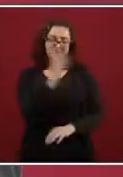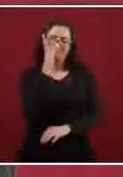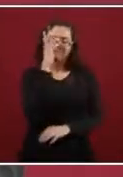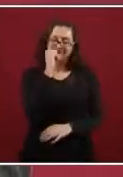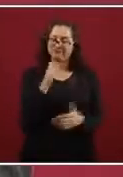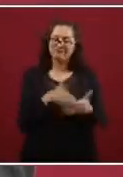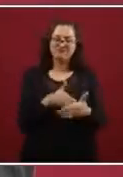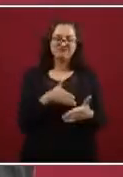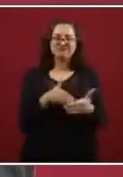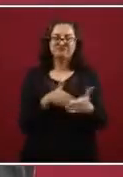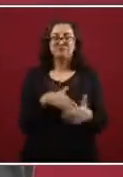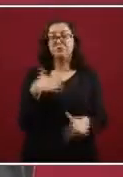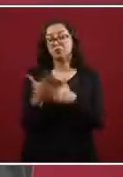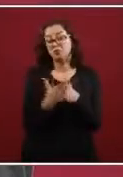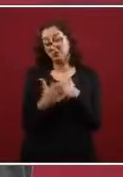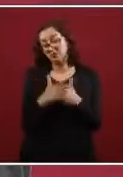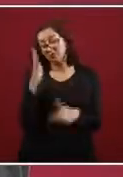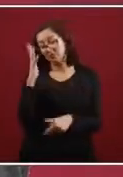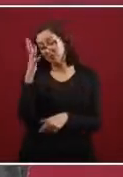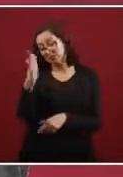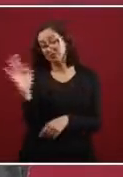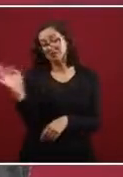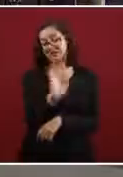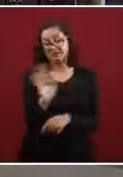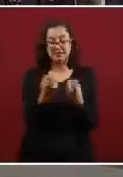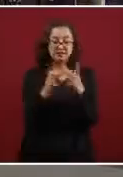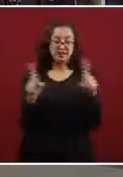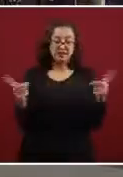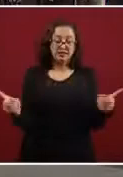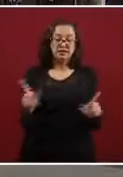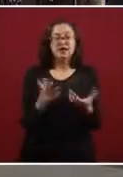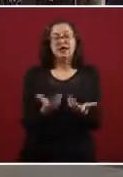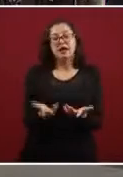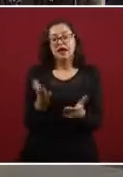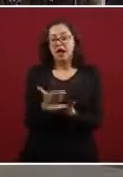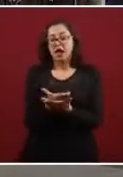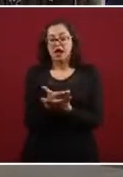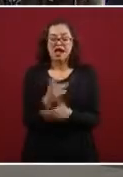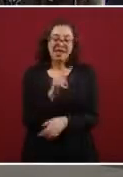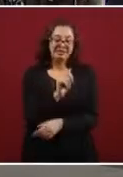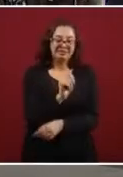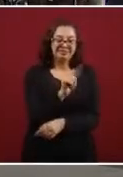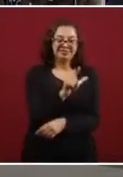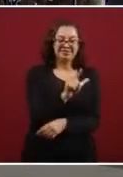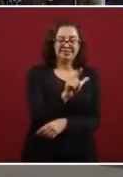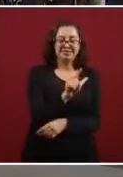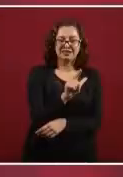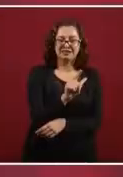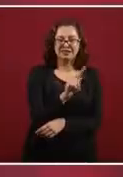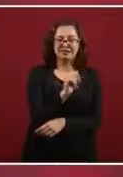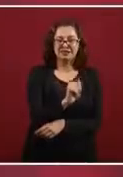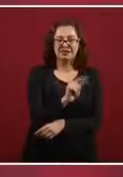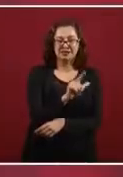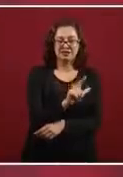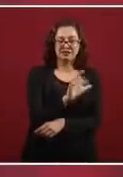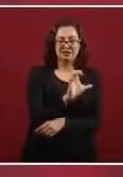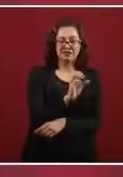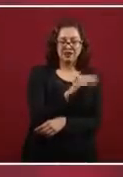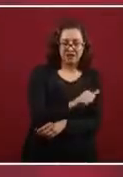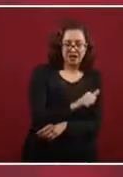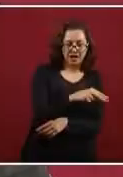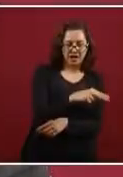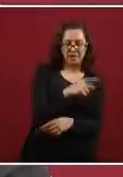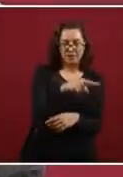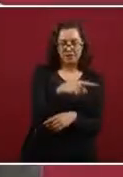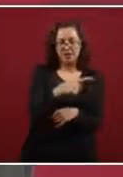futuro. Recuerde que el tratado, a diferencia del Telecán, tiene una disposición de revisión, mejoramiento periódico, cada